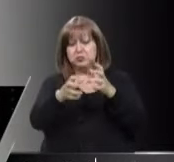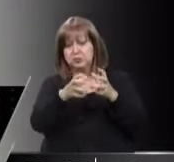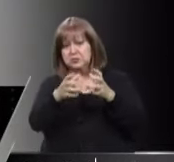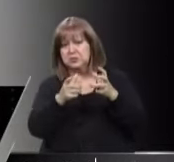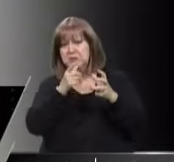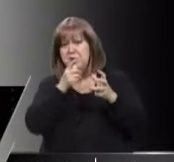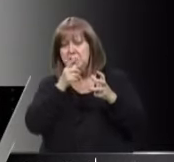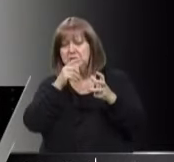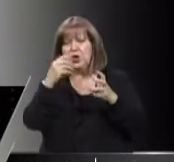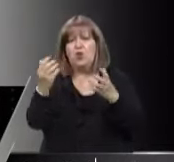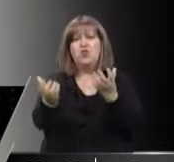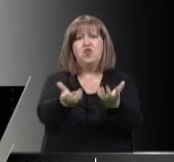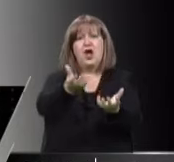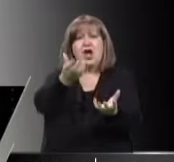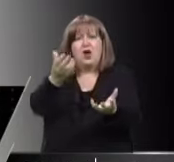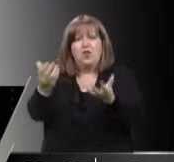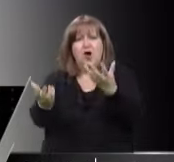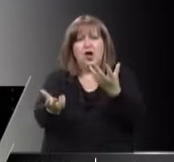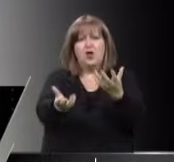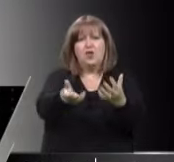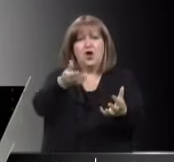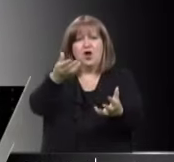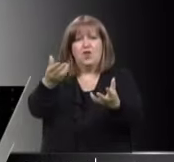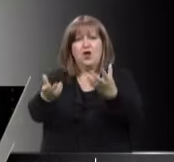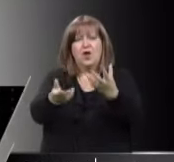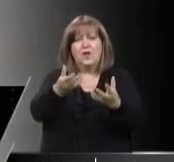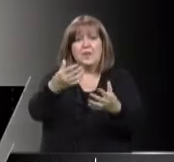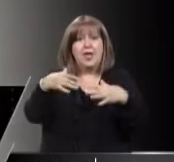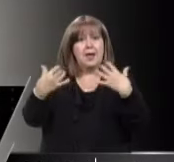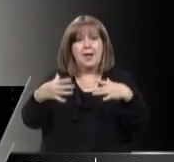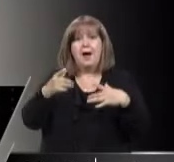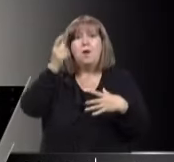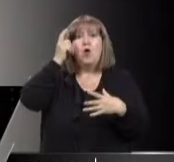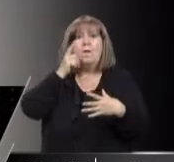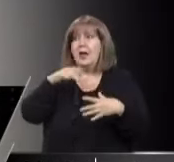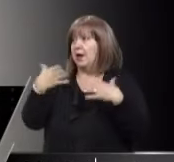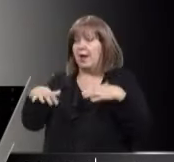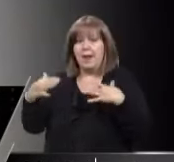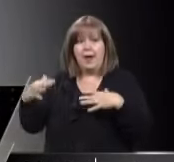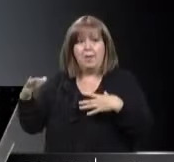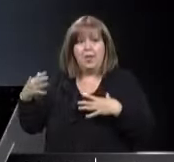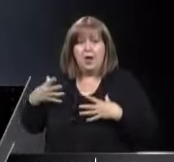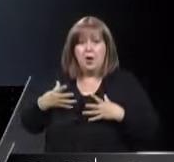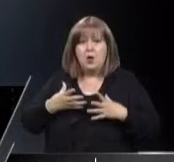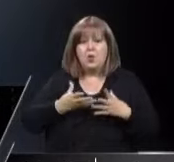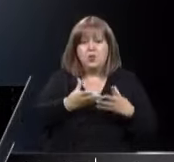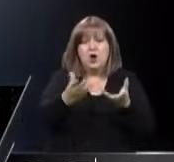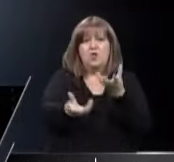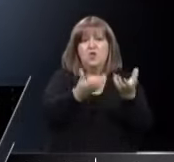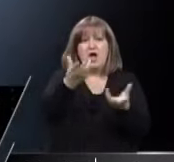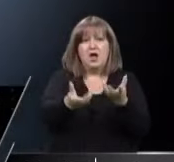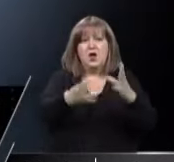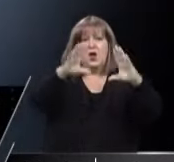comienza como incendiar el motor y es allí cuando interviene el personal de bomberos ahí se sofoca ese